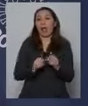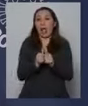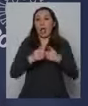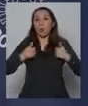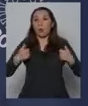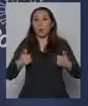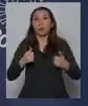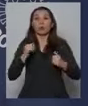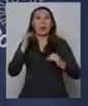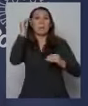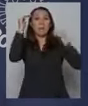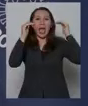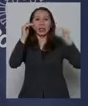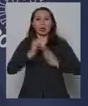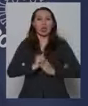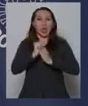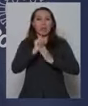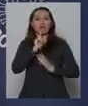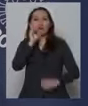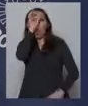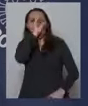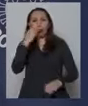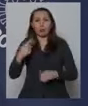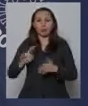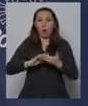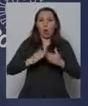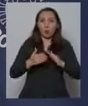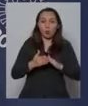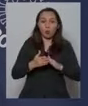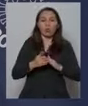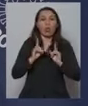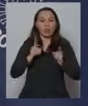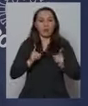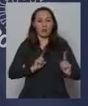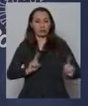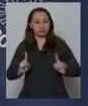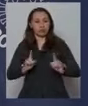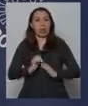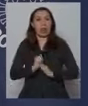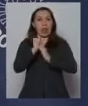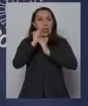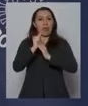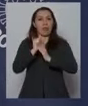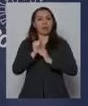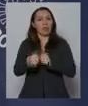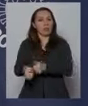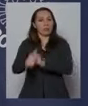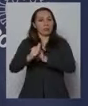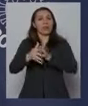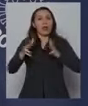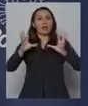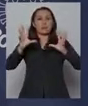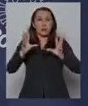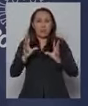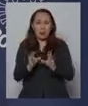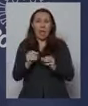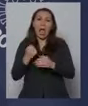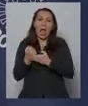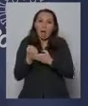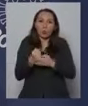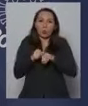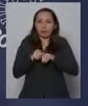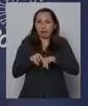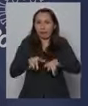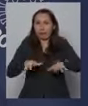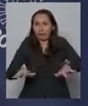las autoridades que tienen una opinión en su comunidad, lideren este gran desafío que es disminuir la propagación del